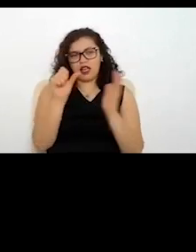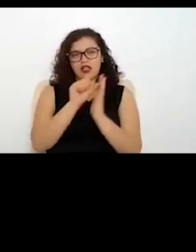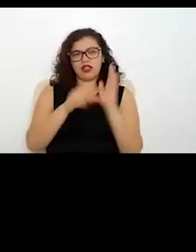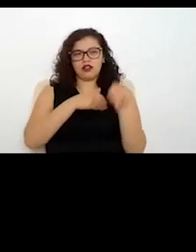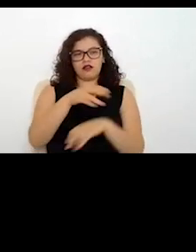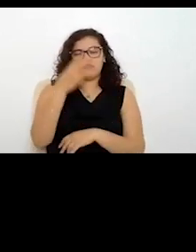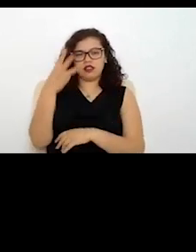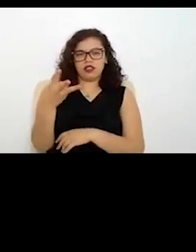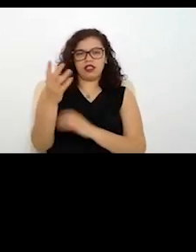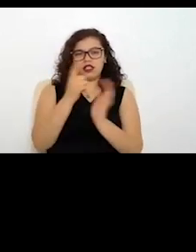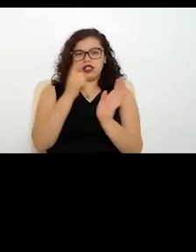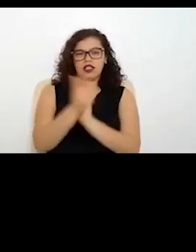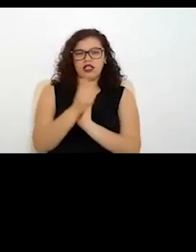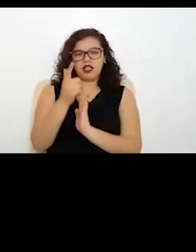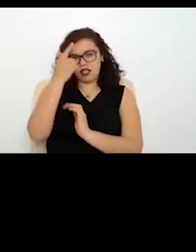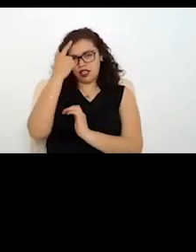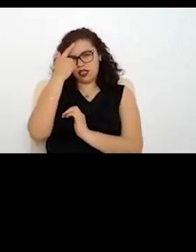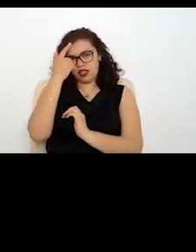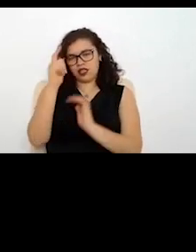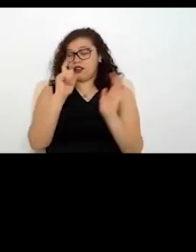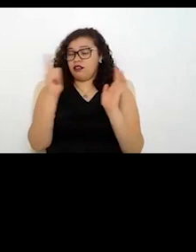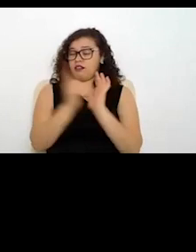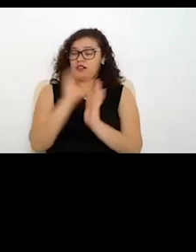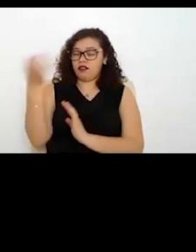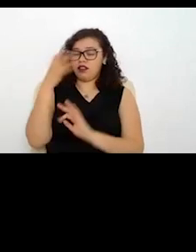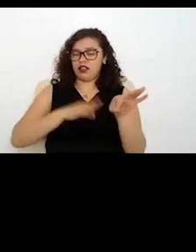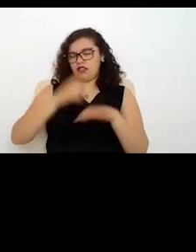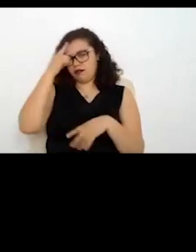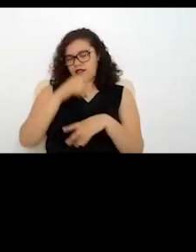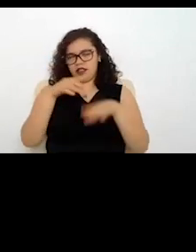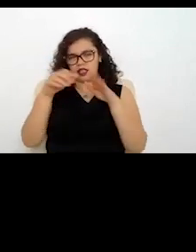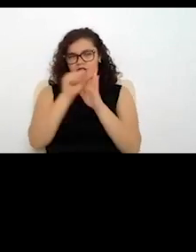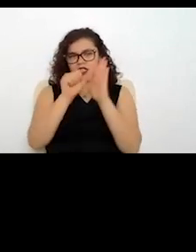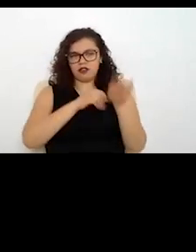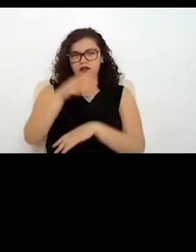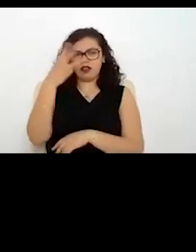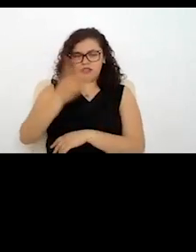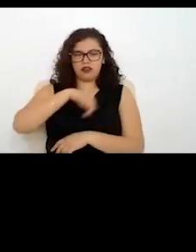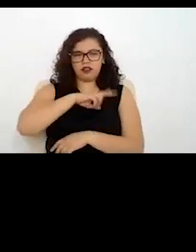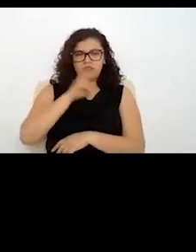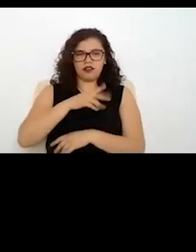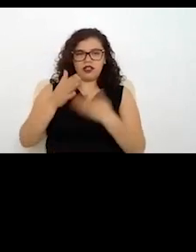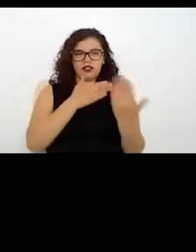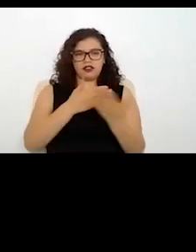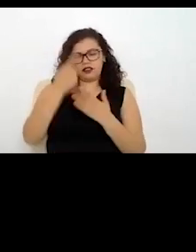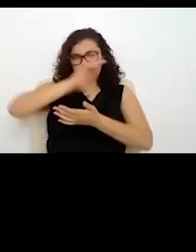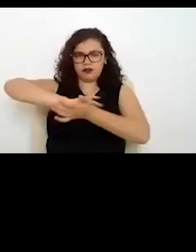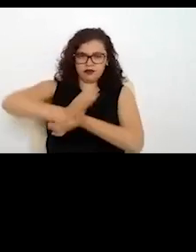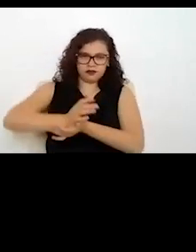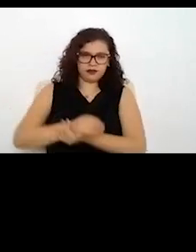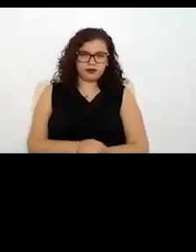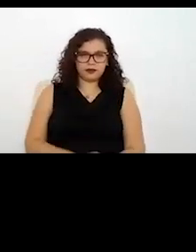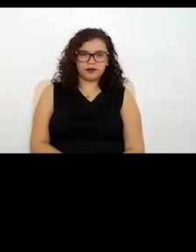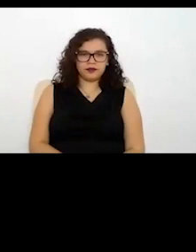de la Ley Federal del Trabajo, son los principios rectores de toda la ley, y en este caso nos habla de los actos de discriminación. Como ya lo expuso